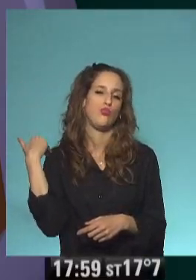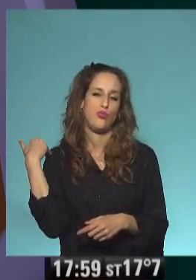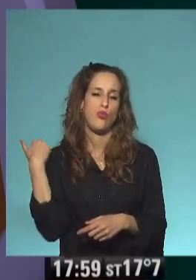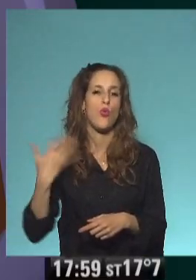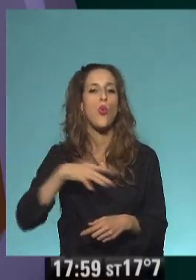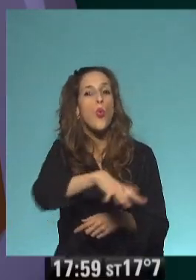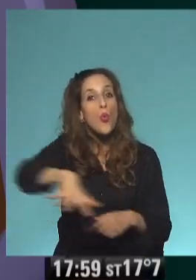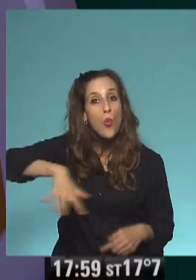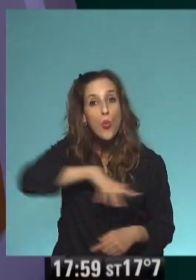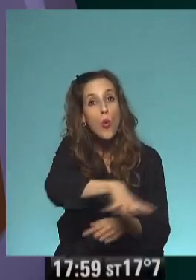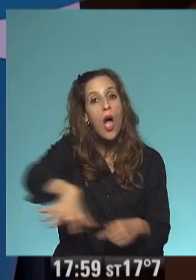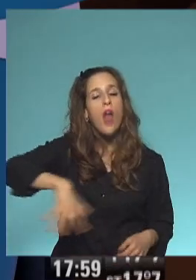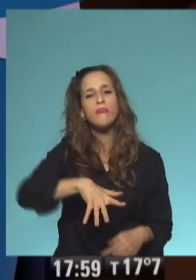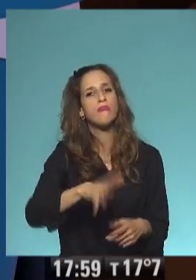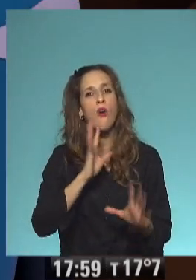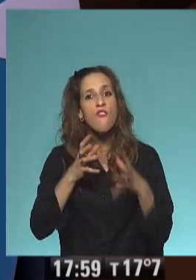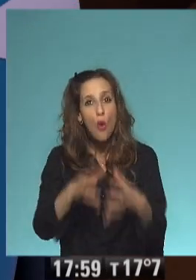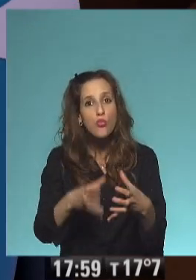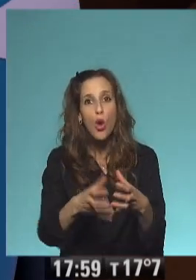Robotia no conocían el fútbol. ¿Qué?